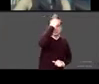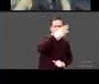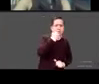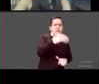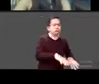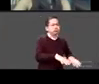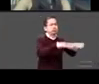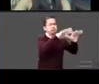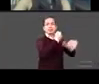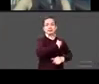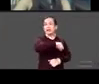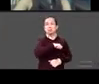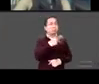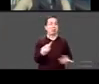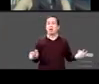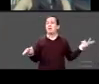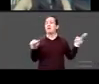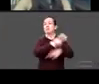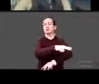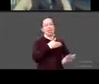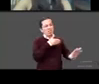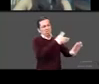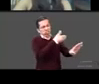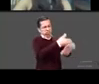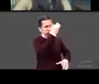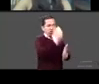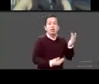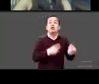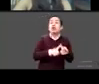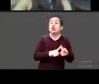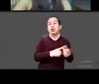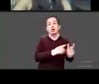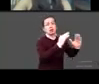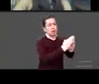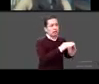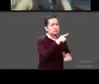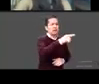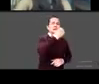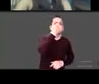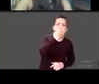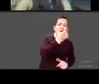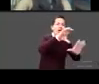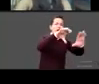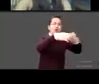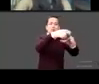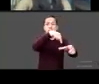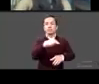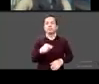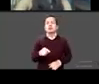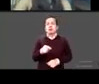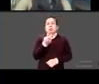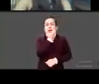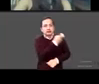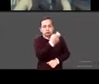en las escuelas, en los lugares más cercanos a su cotidianidad. Y por eso es tan difícil combatirla, porque